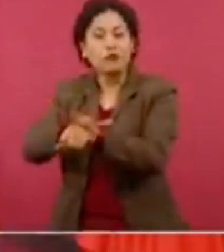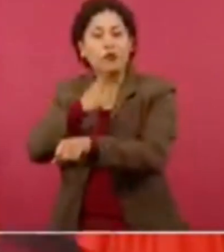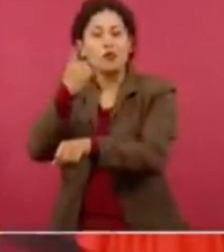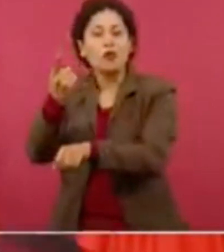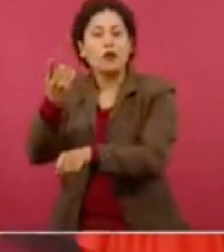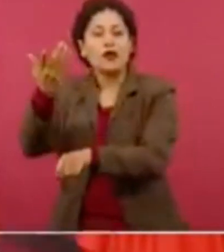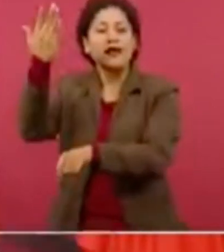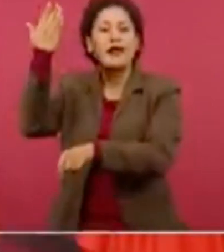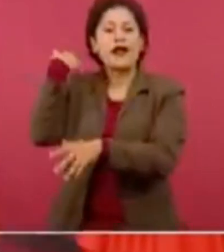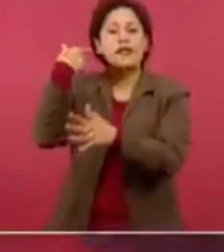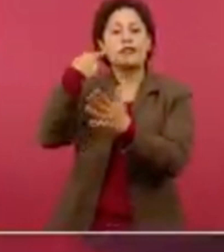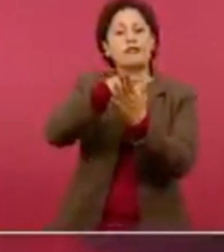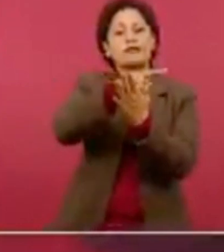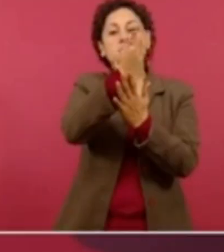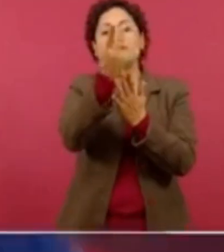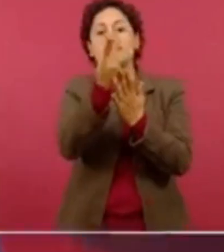lago